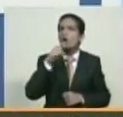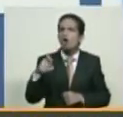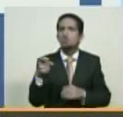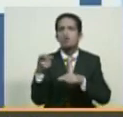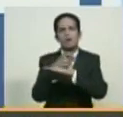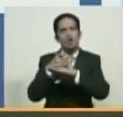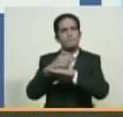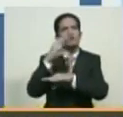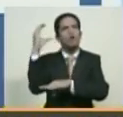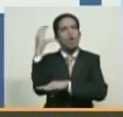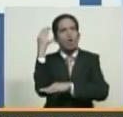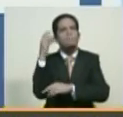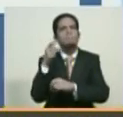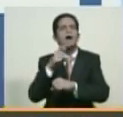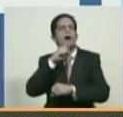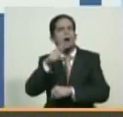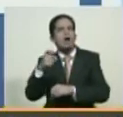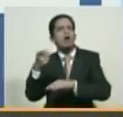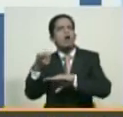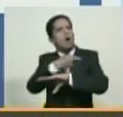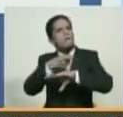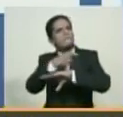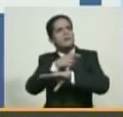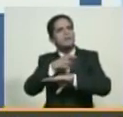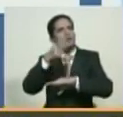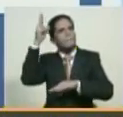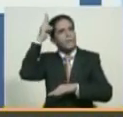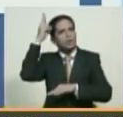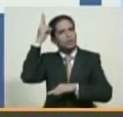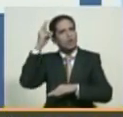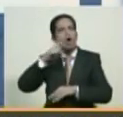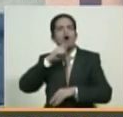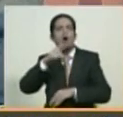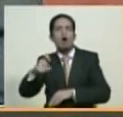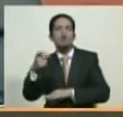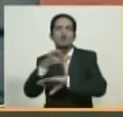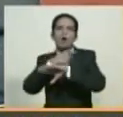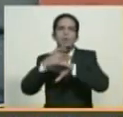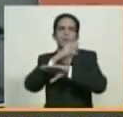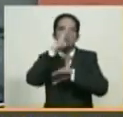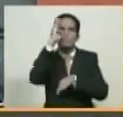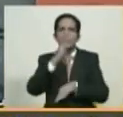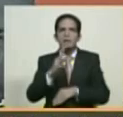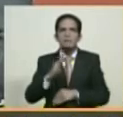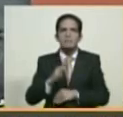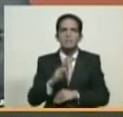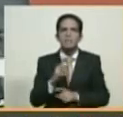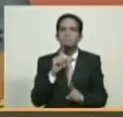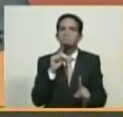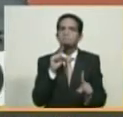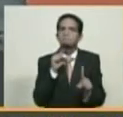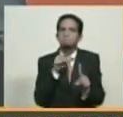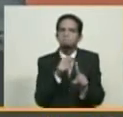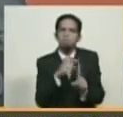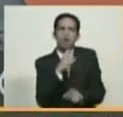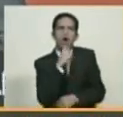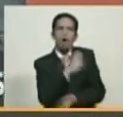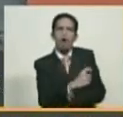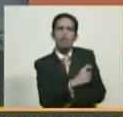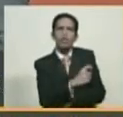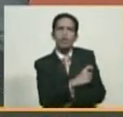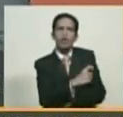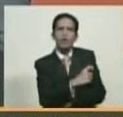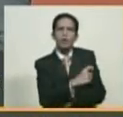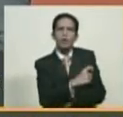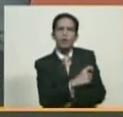de Colombia, el gobierno de Perú, el gobierno de Brasil, para que con la xenofobia y el odio,